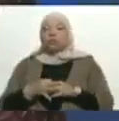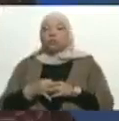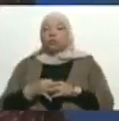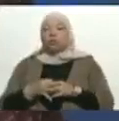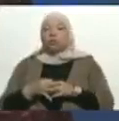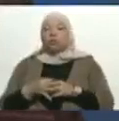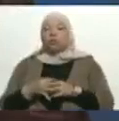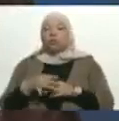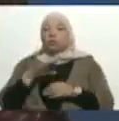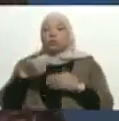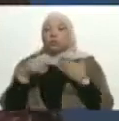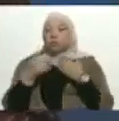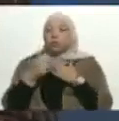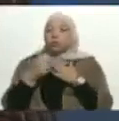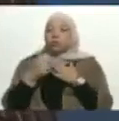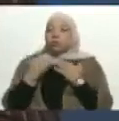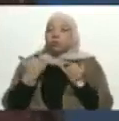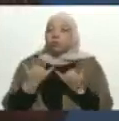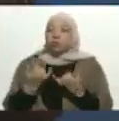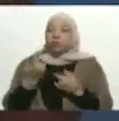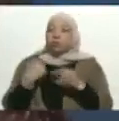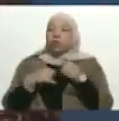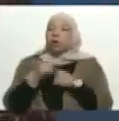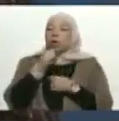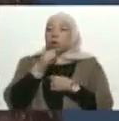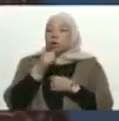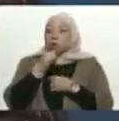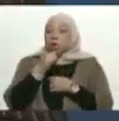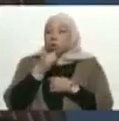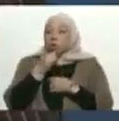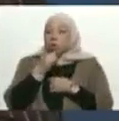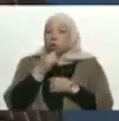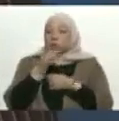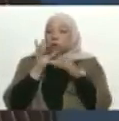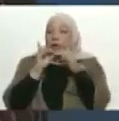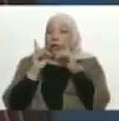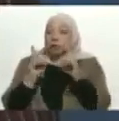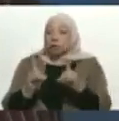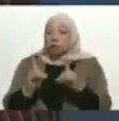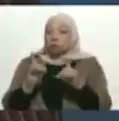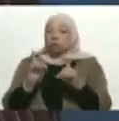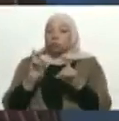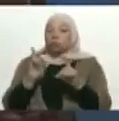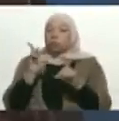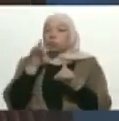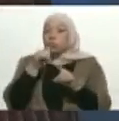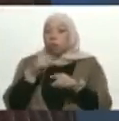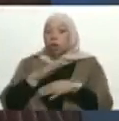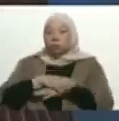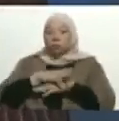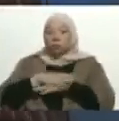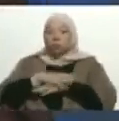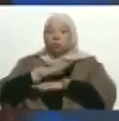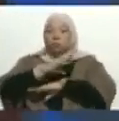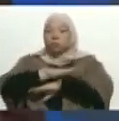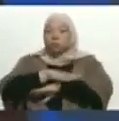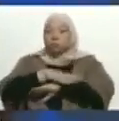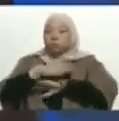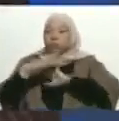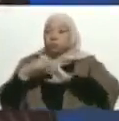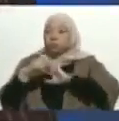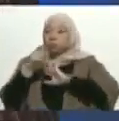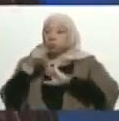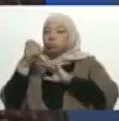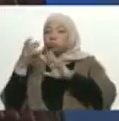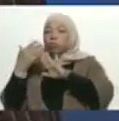académicos, donde si ahora los medios de información y las redes deciden de que las gallinas no tienen dignidad, le quitan la gallina una dignidad y son capaces